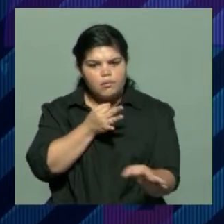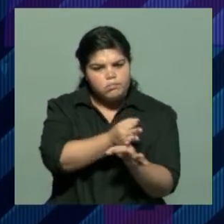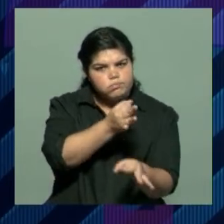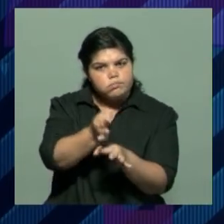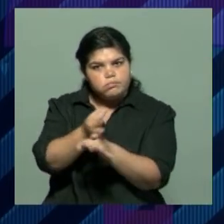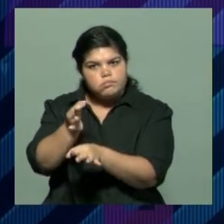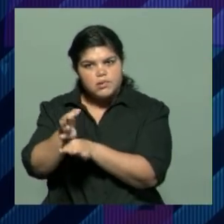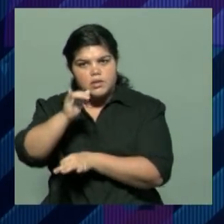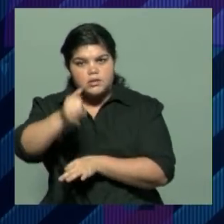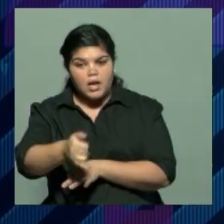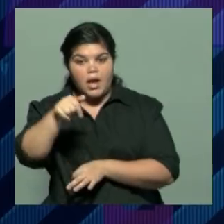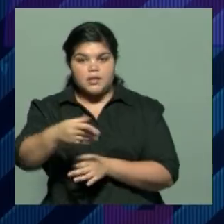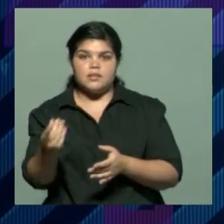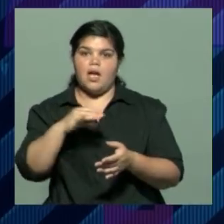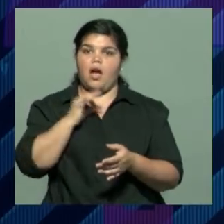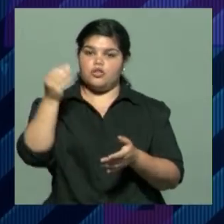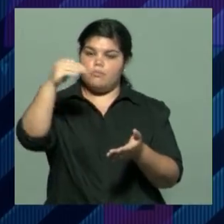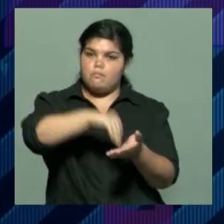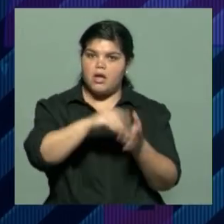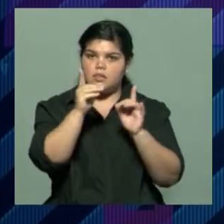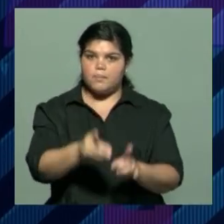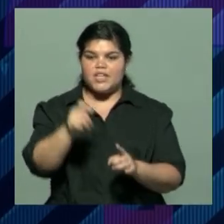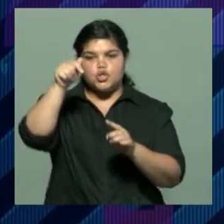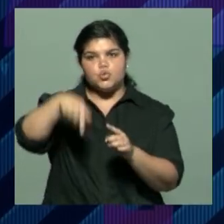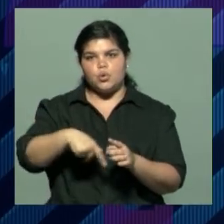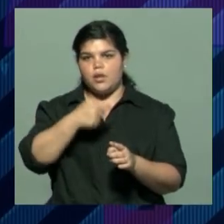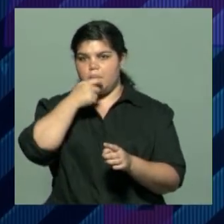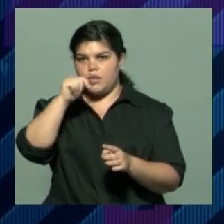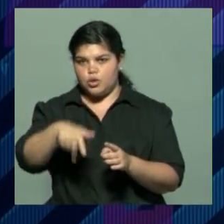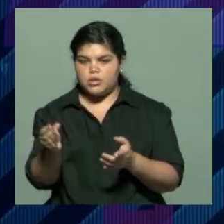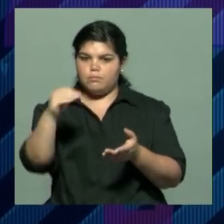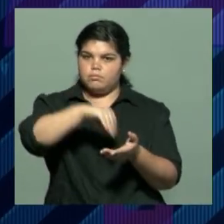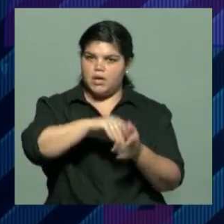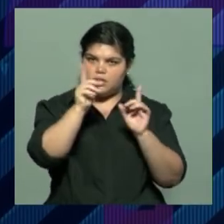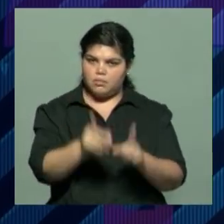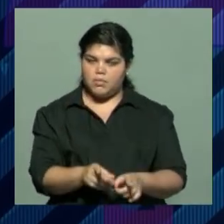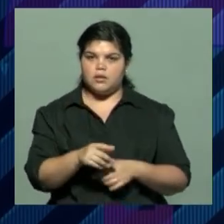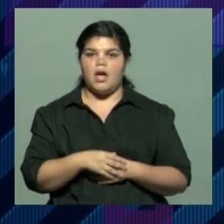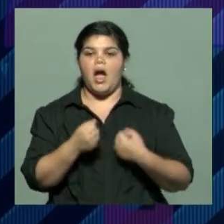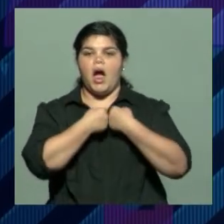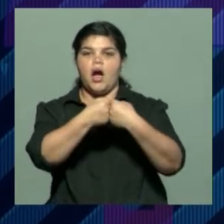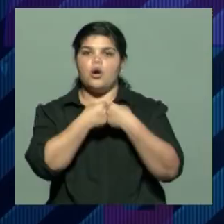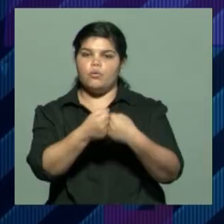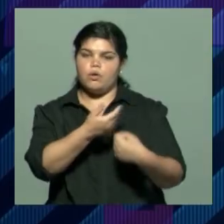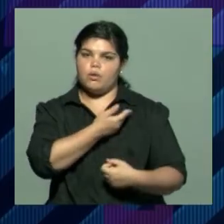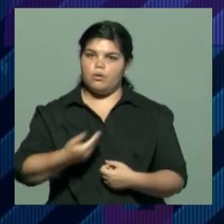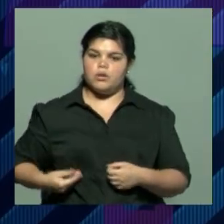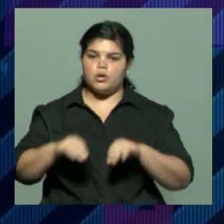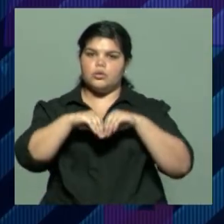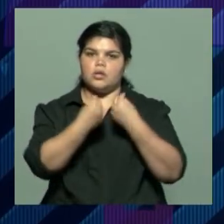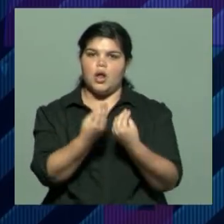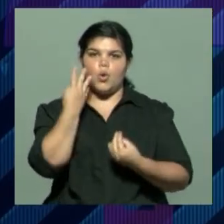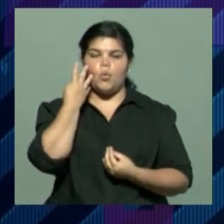año estarán incluidas las instituciones del sur provincial. Acorde con el gobierno, hay alrededor de 4.000